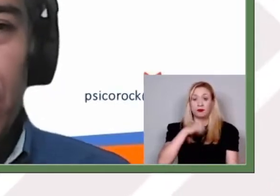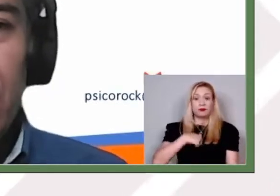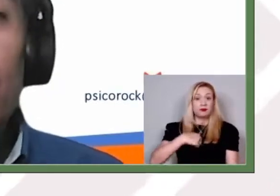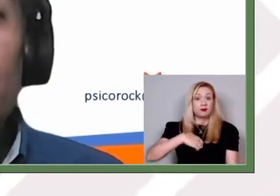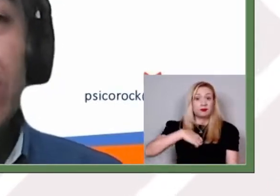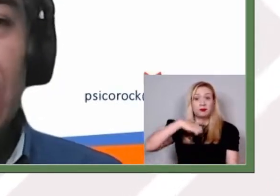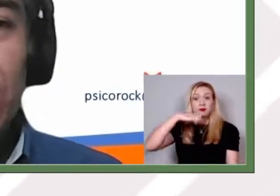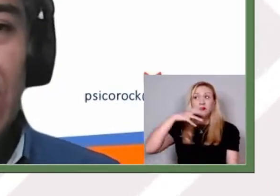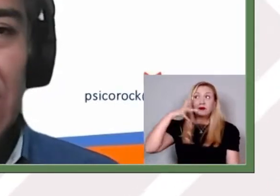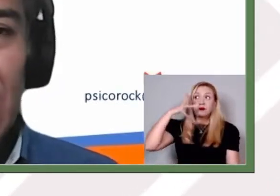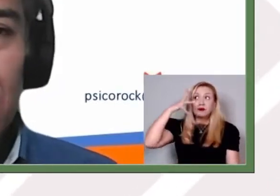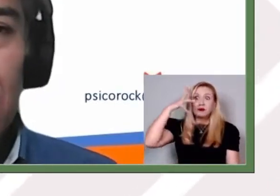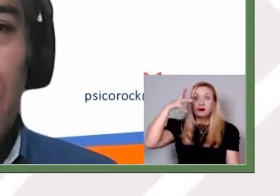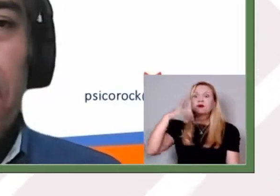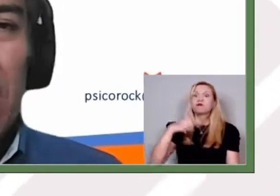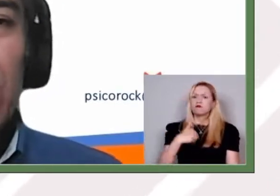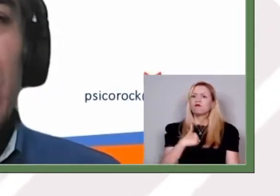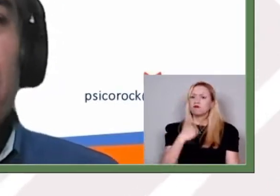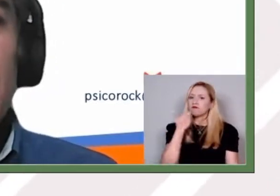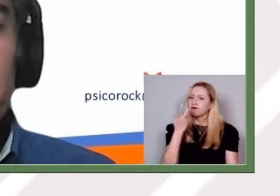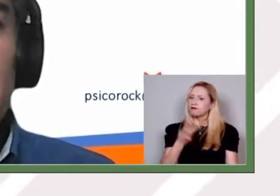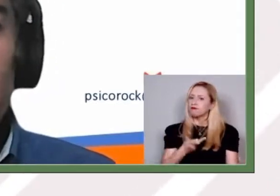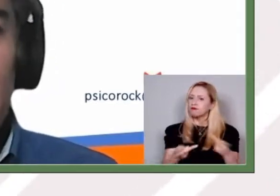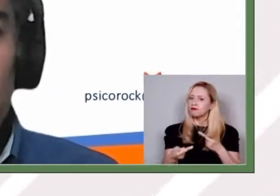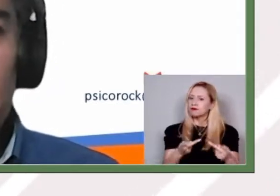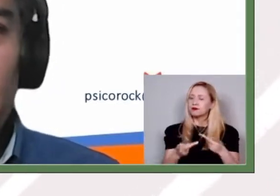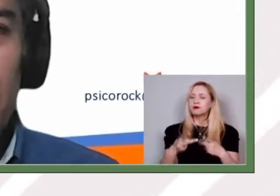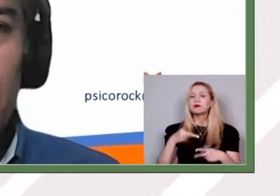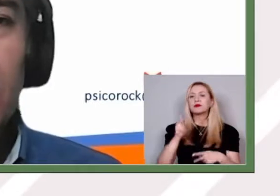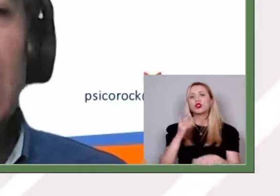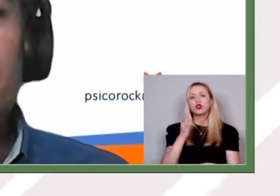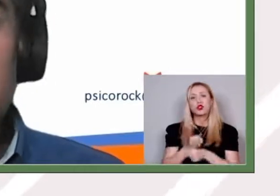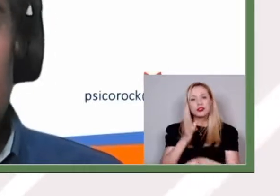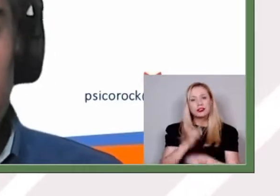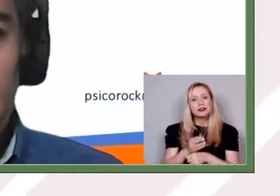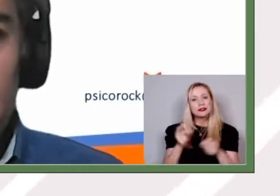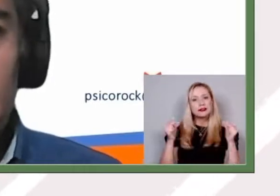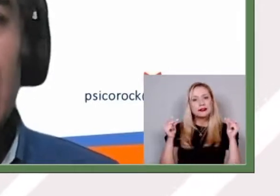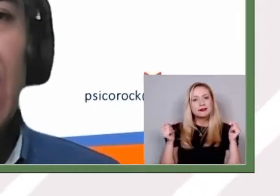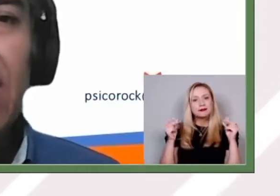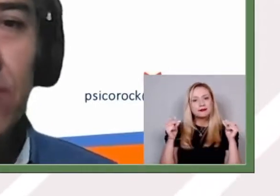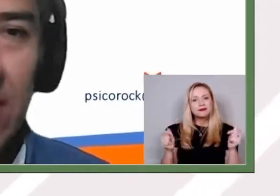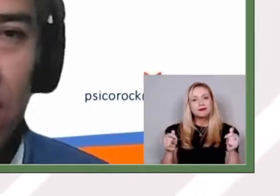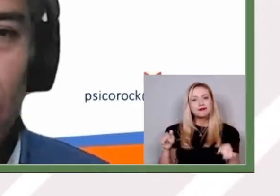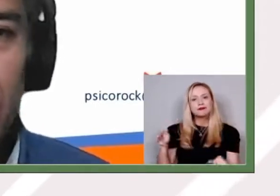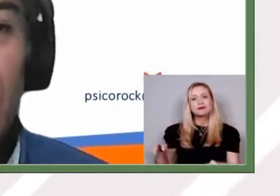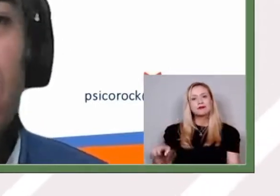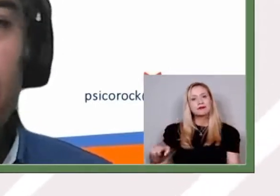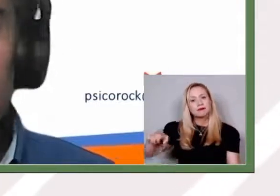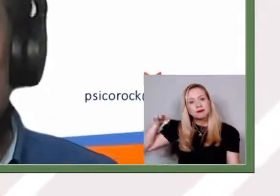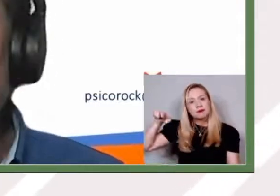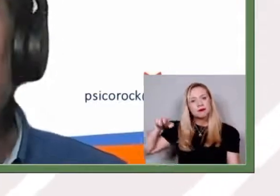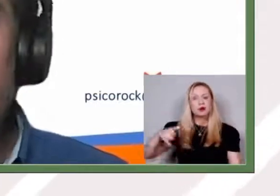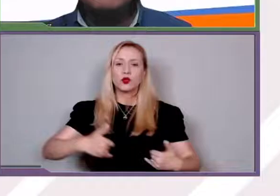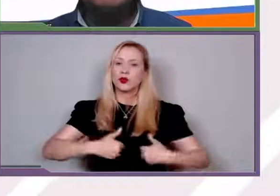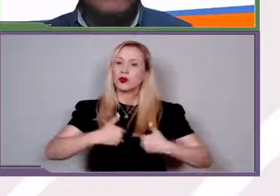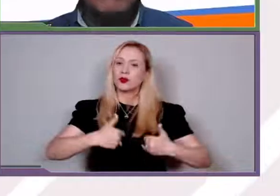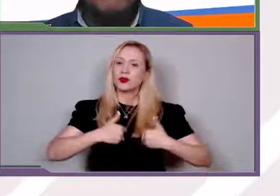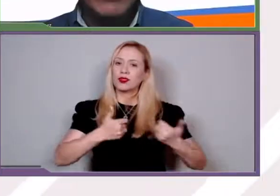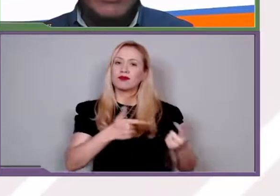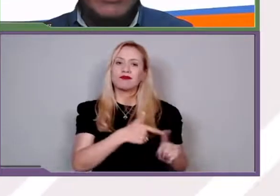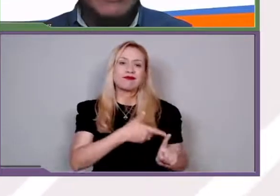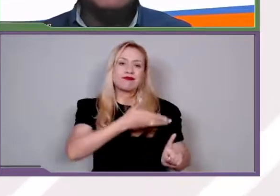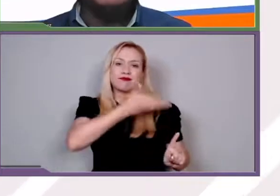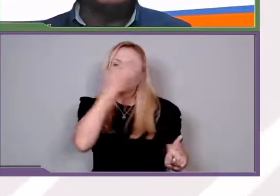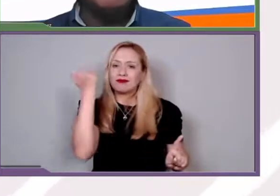vamos por ello, lo estamos haciendo, pero tiene más peso en estos momentos la voz del viejo que la voz del joven. ¿Por qué? Porque vamos por